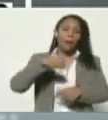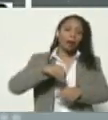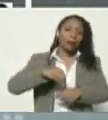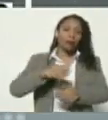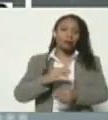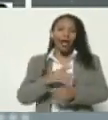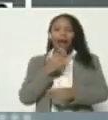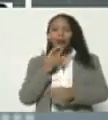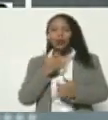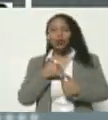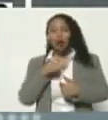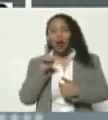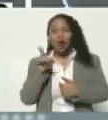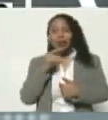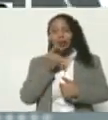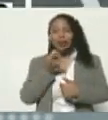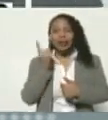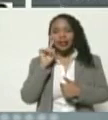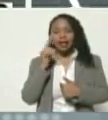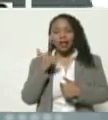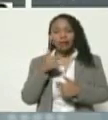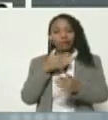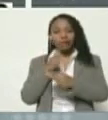rato, por ejemplo, yo hablaba ahí que iban